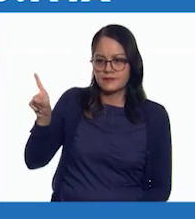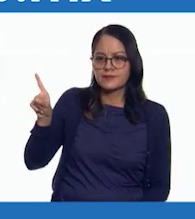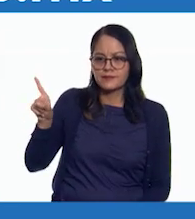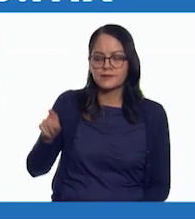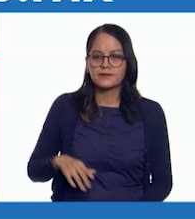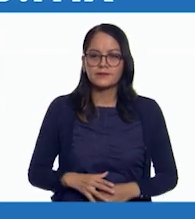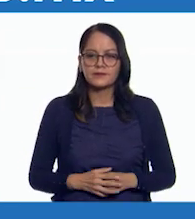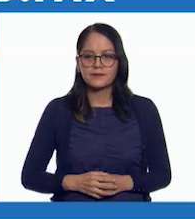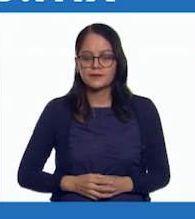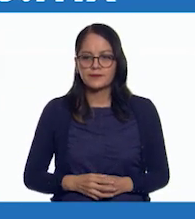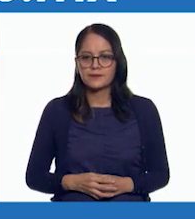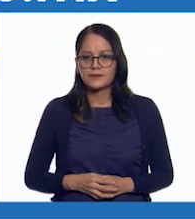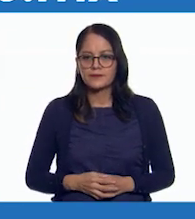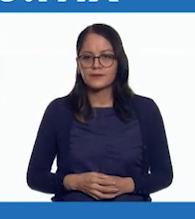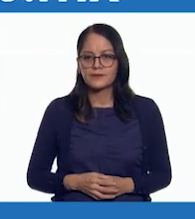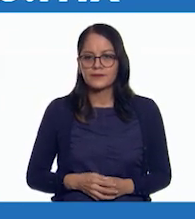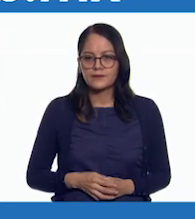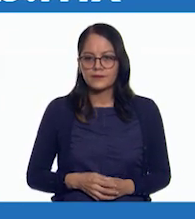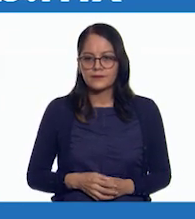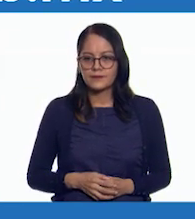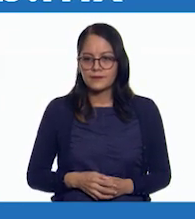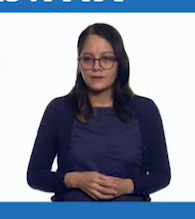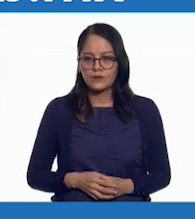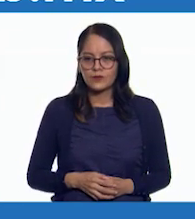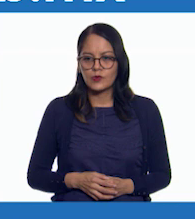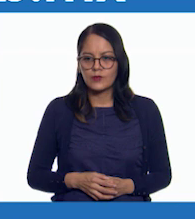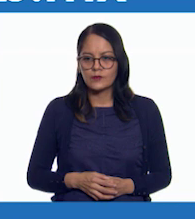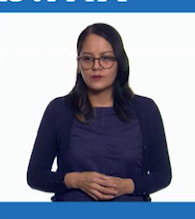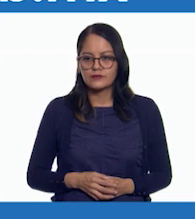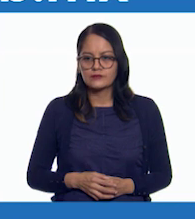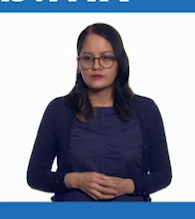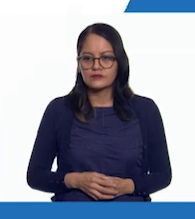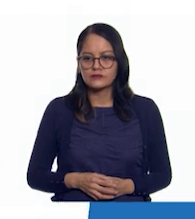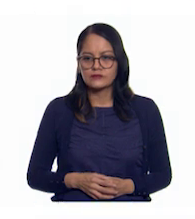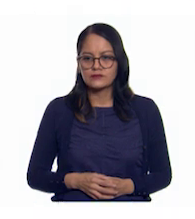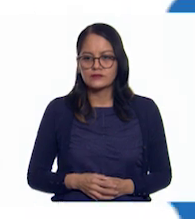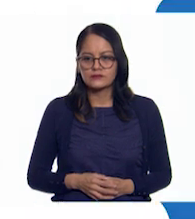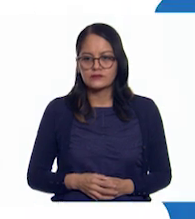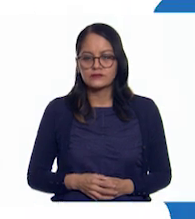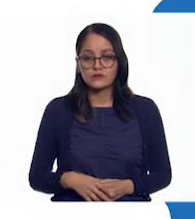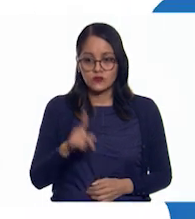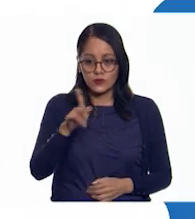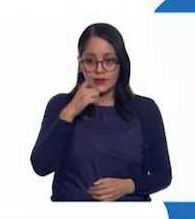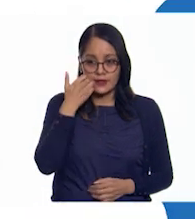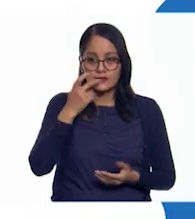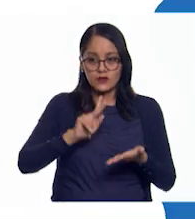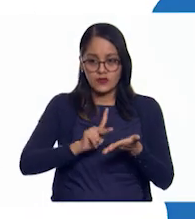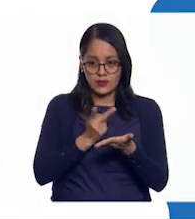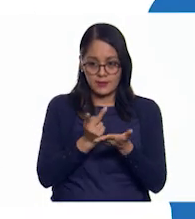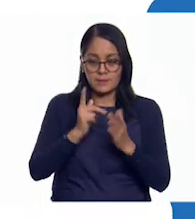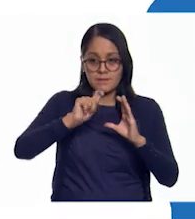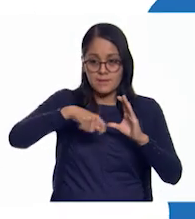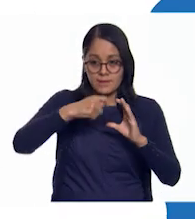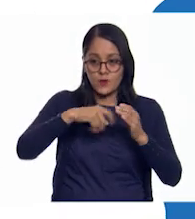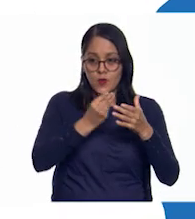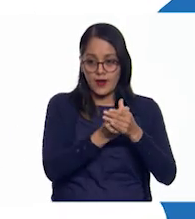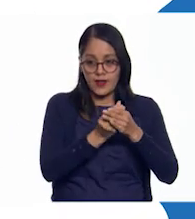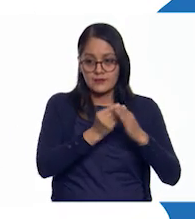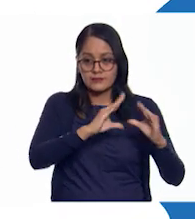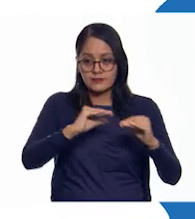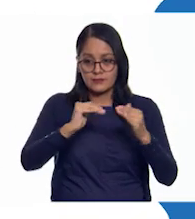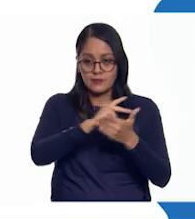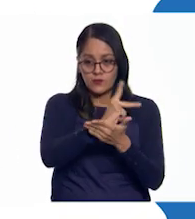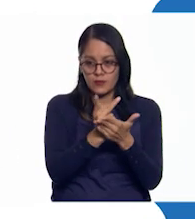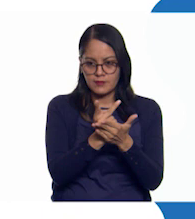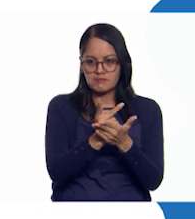conaliteg.cep.gov.mx. Si quieres volver a ver los programas de Aprende en Casa